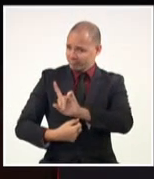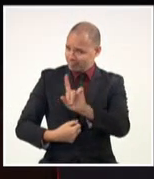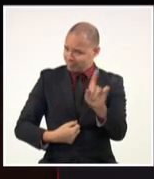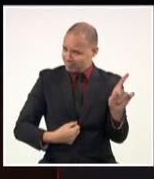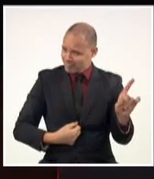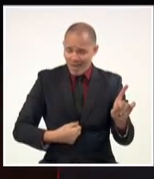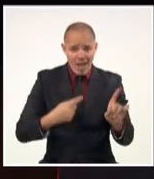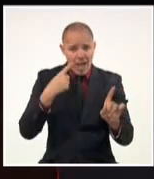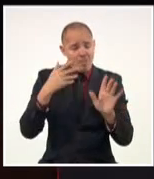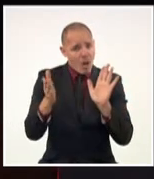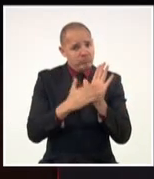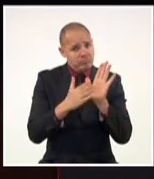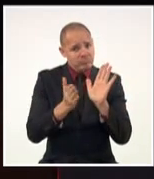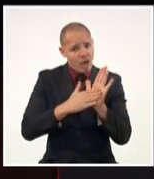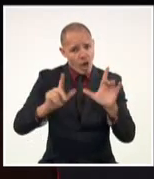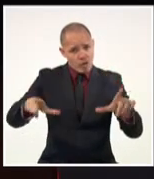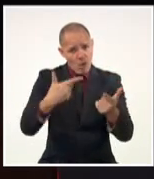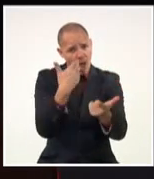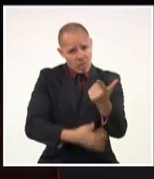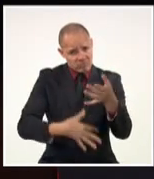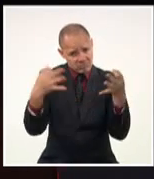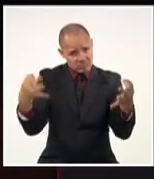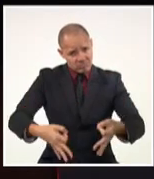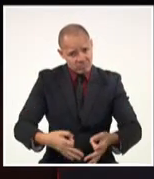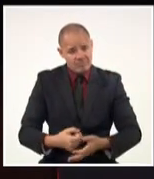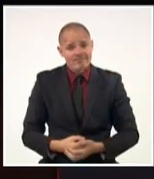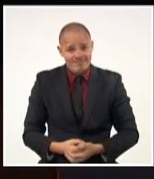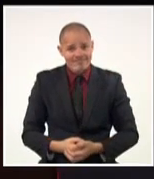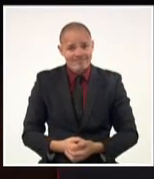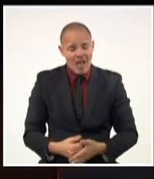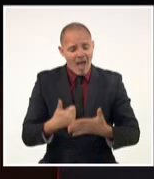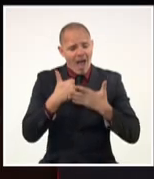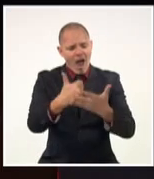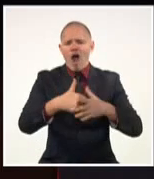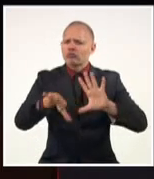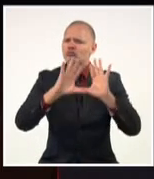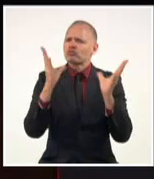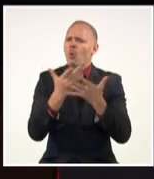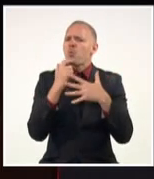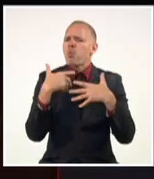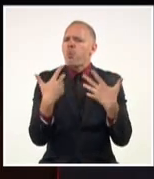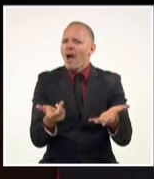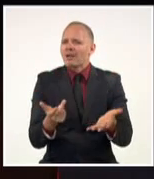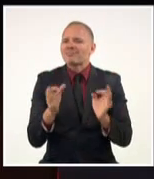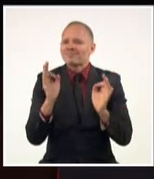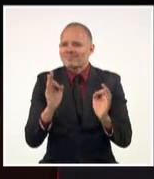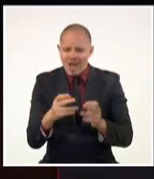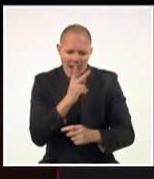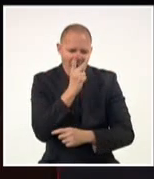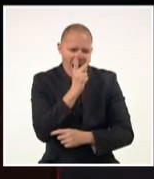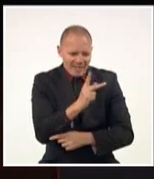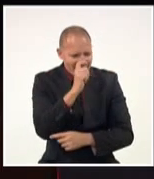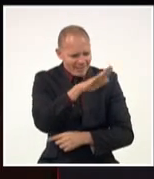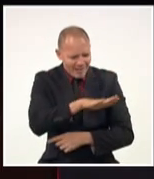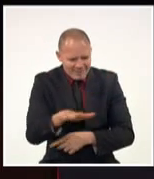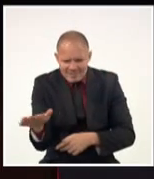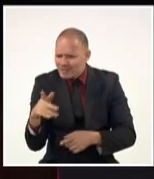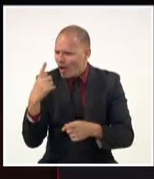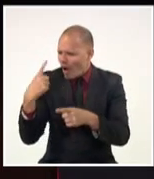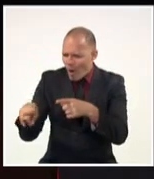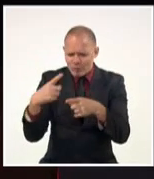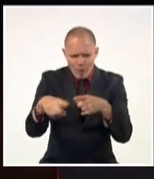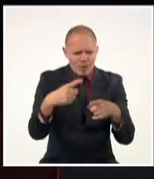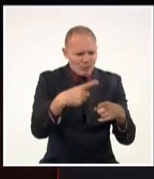realizaciones. Obras de profundo sostenido calado social que en pocos años transformaron a un país